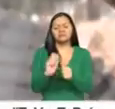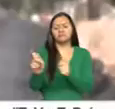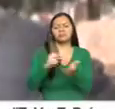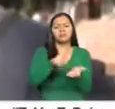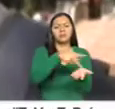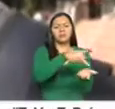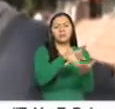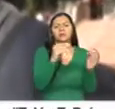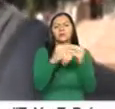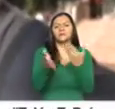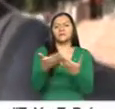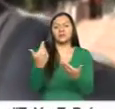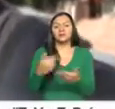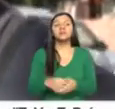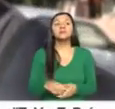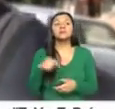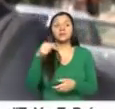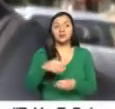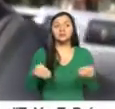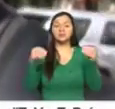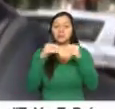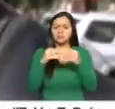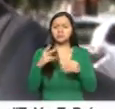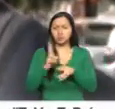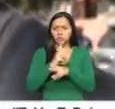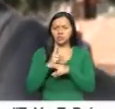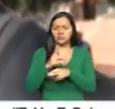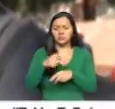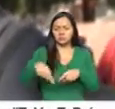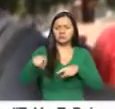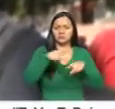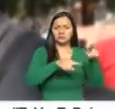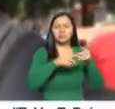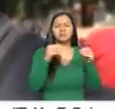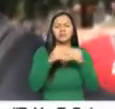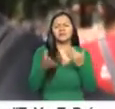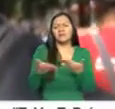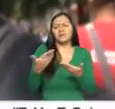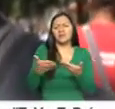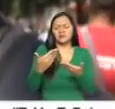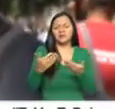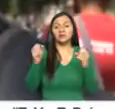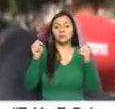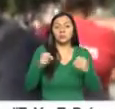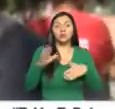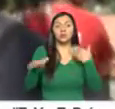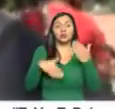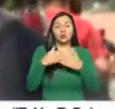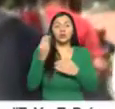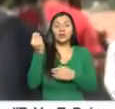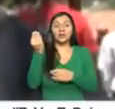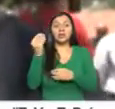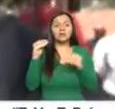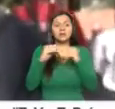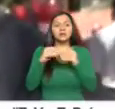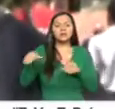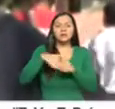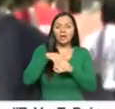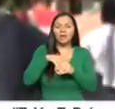¿no? Desde que lo vi me parece muy efectivo, dado que es mucho mejor manejar dinero en una tarjeta